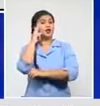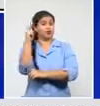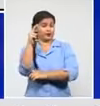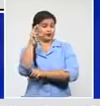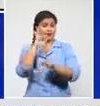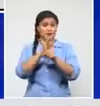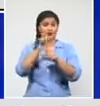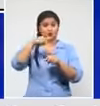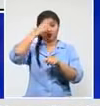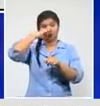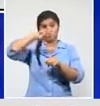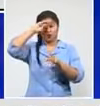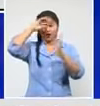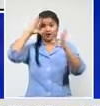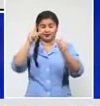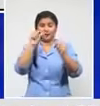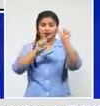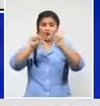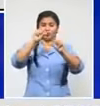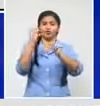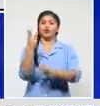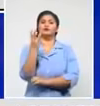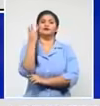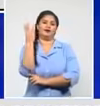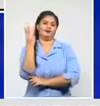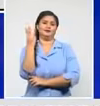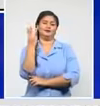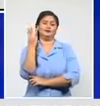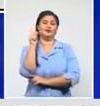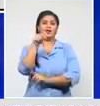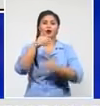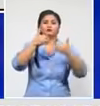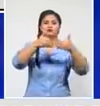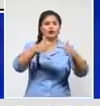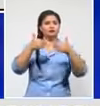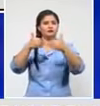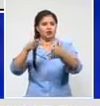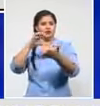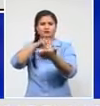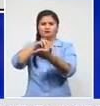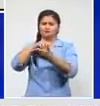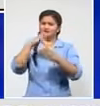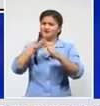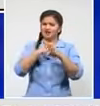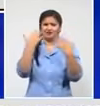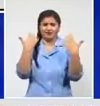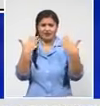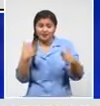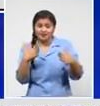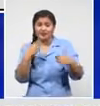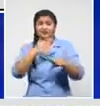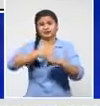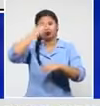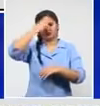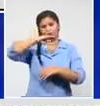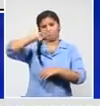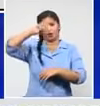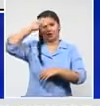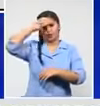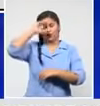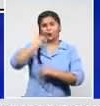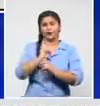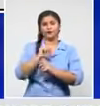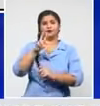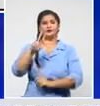tenemos laboratorios de biología molecular en Santiago de Cuba, en Villa Clara,